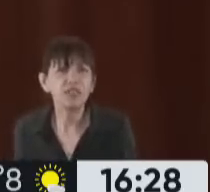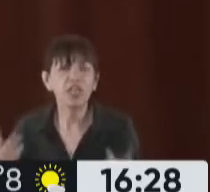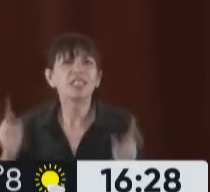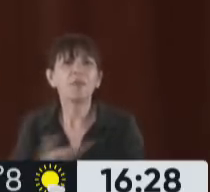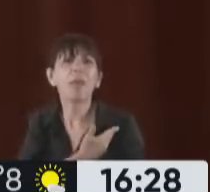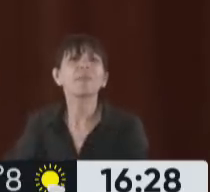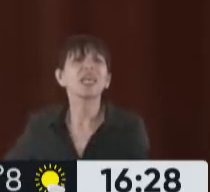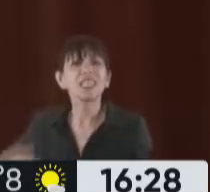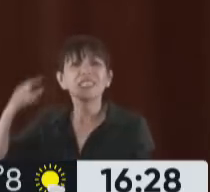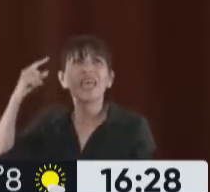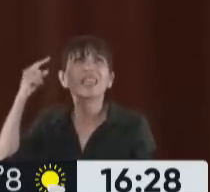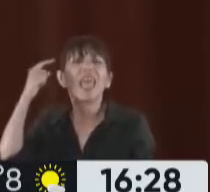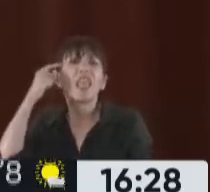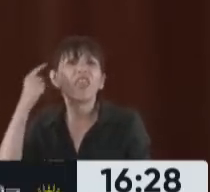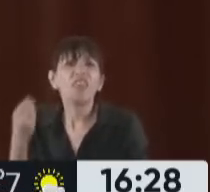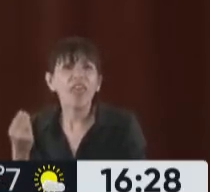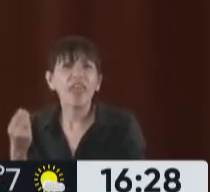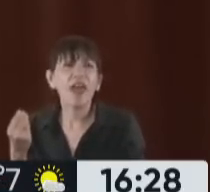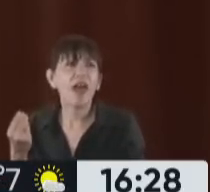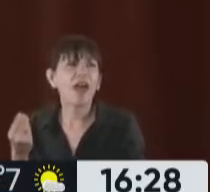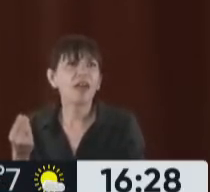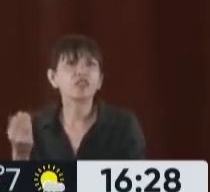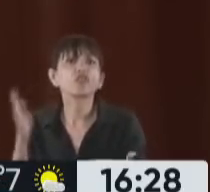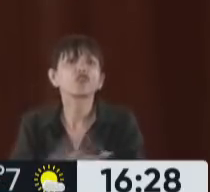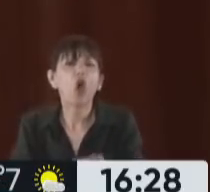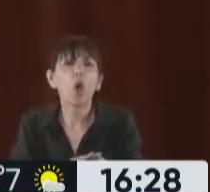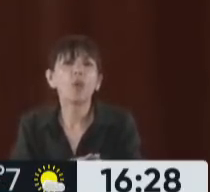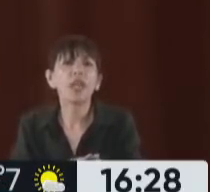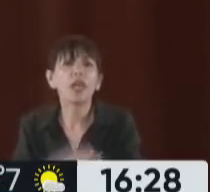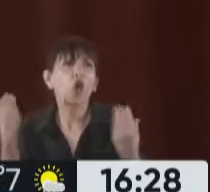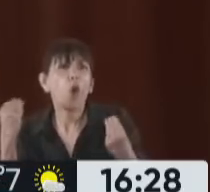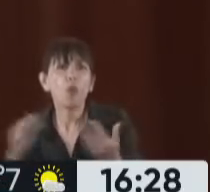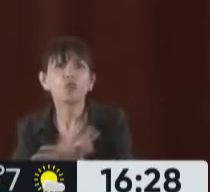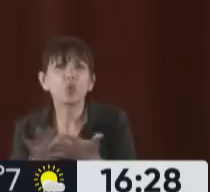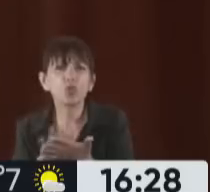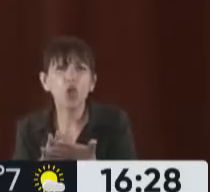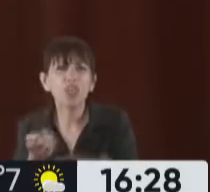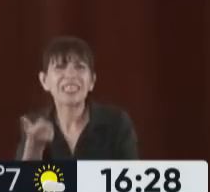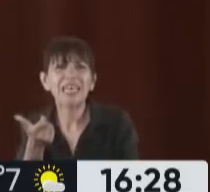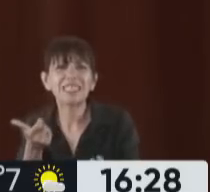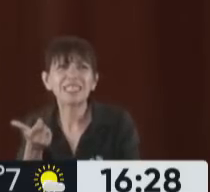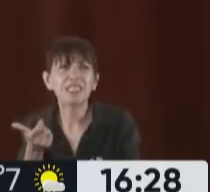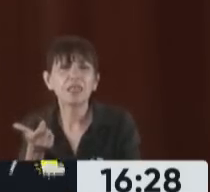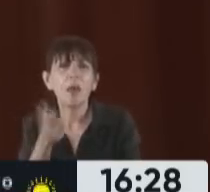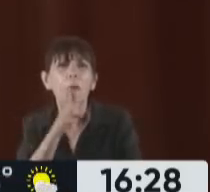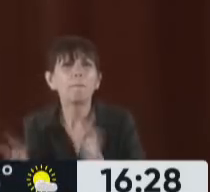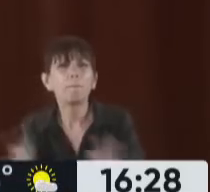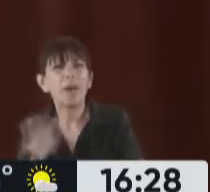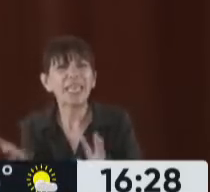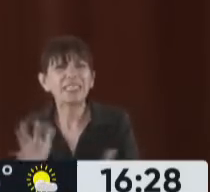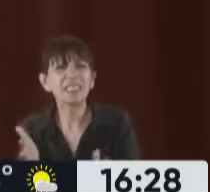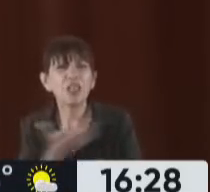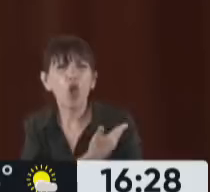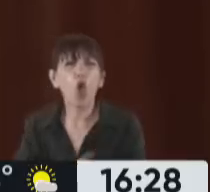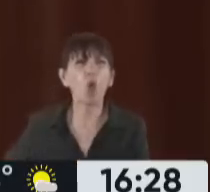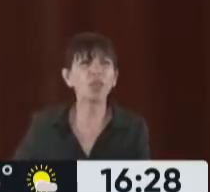para plantear lo que a todos nos ocupa, que es casi igual al inicio del gobierno de Néstor